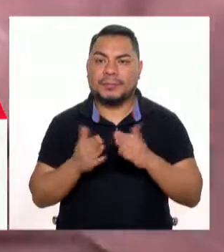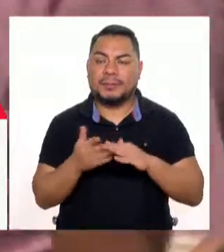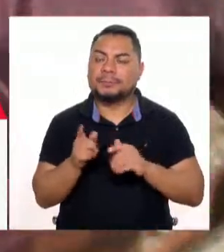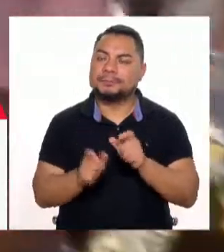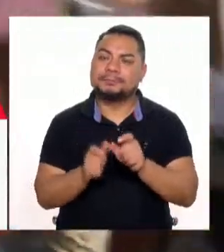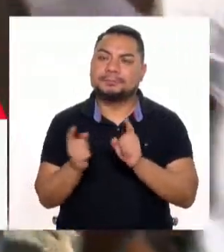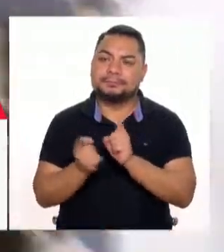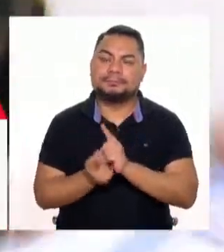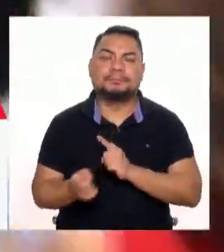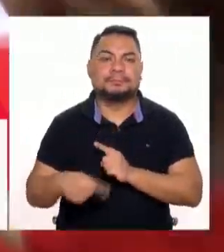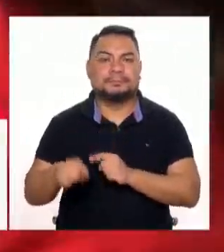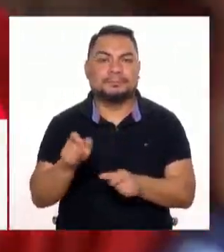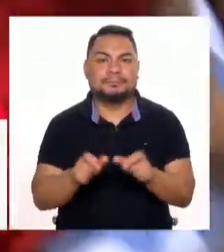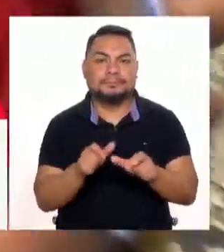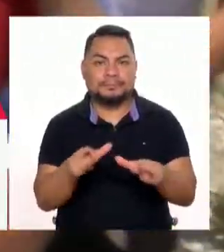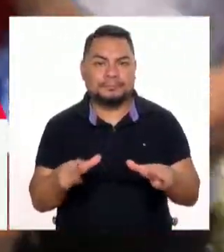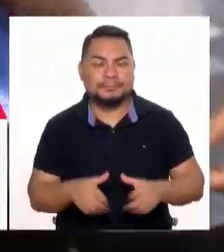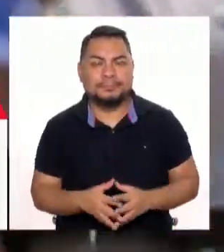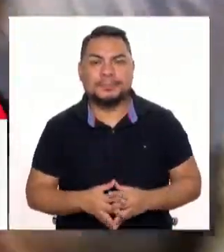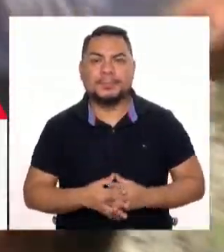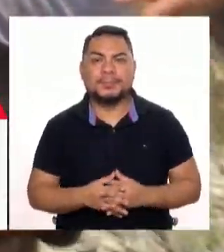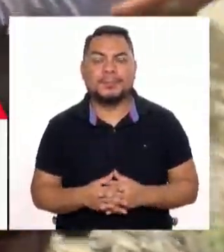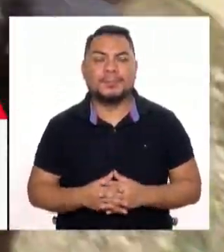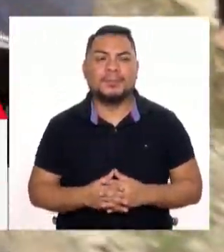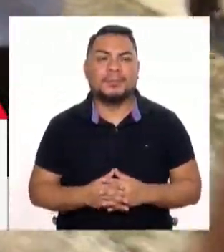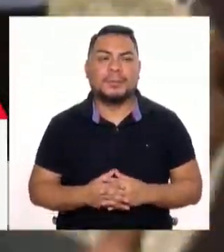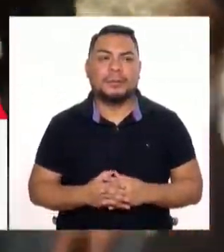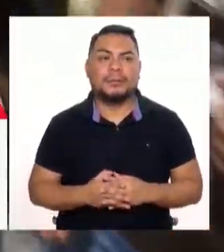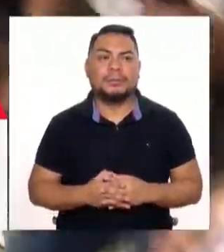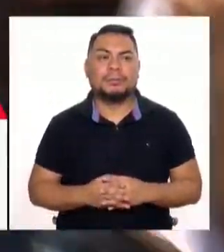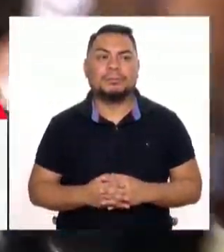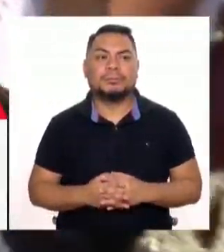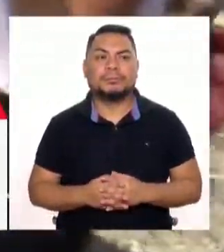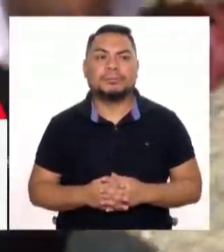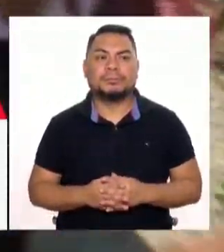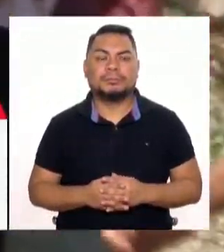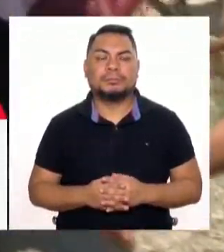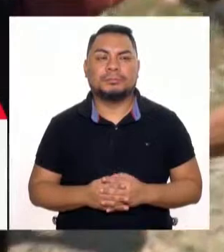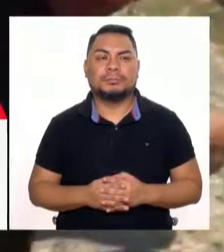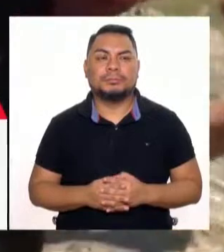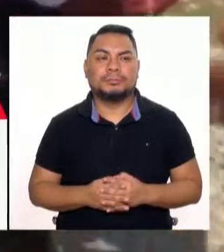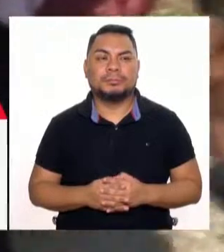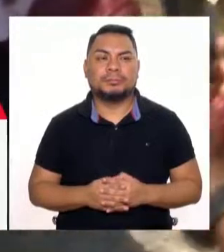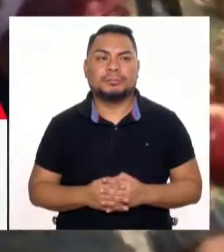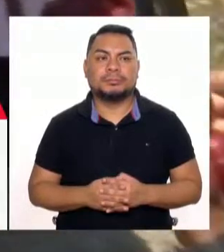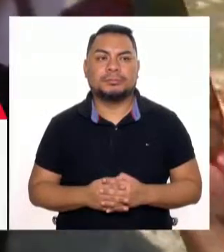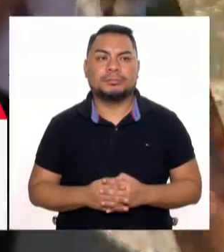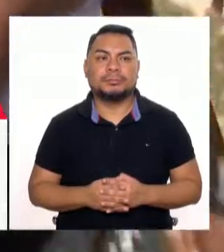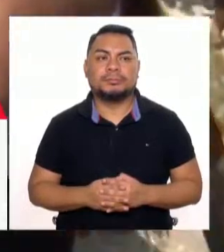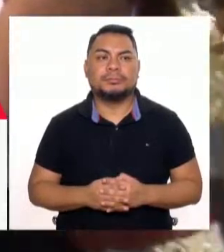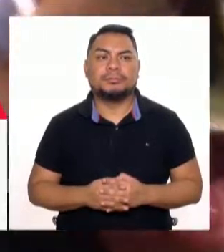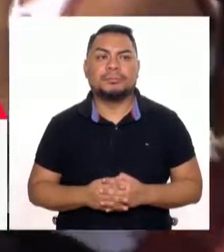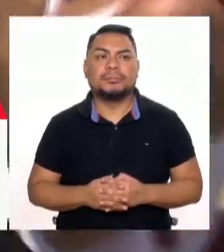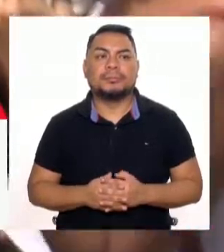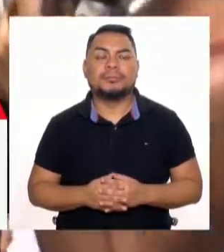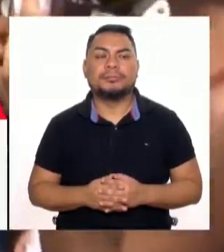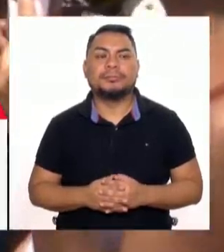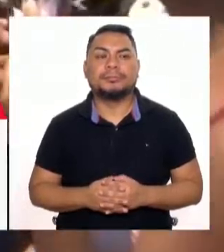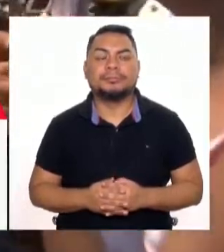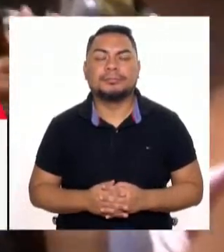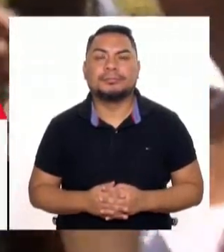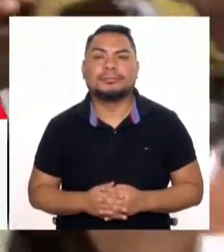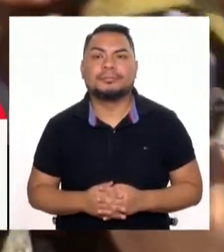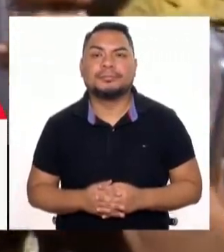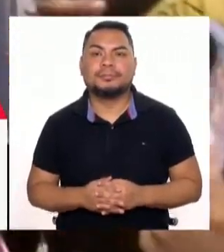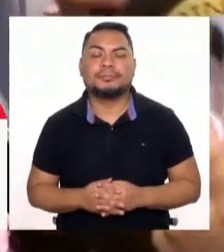de esta parte de la región cubano como hoy vamos a conversar también con algunos pobladores